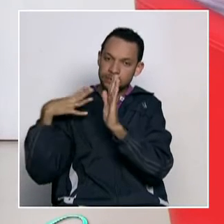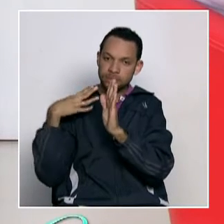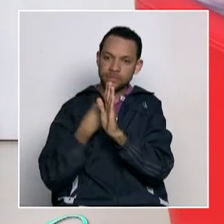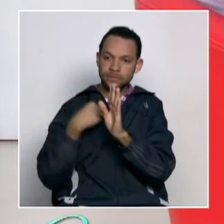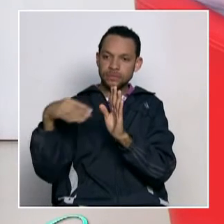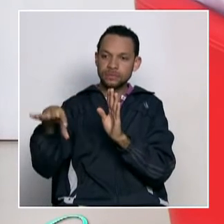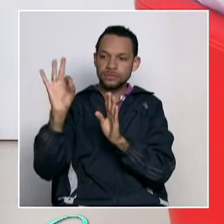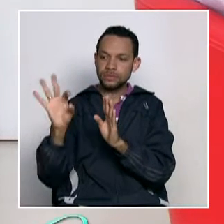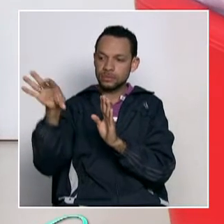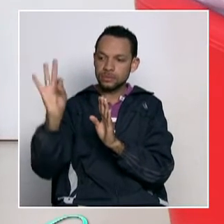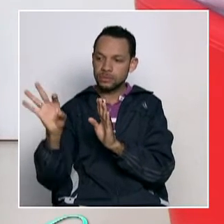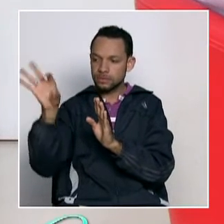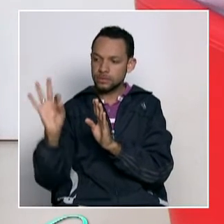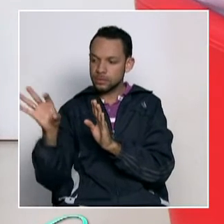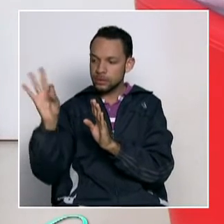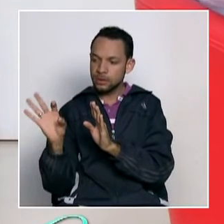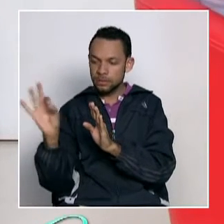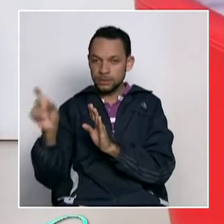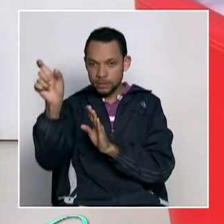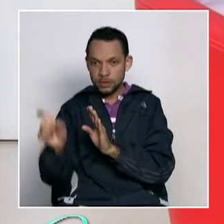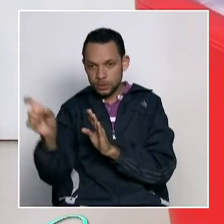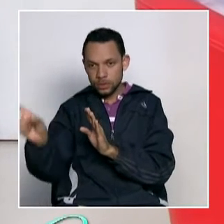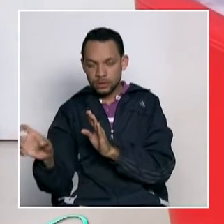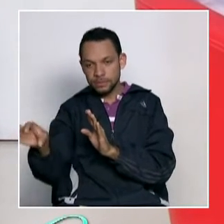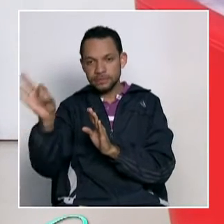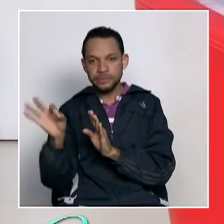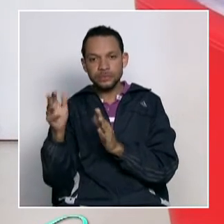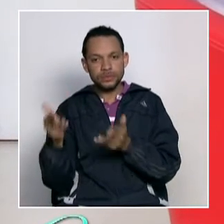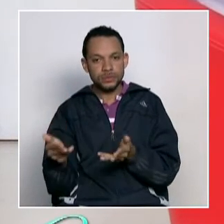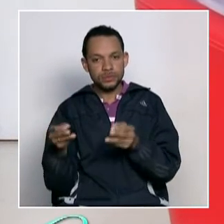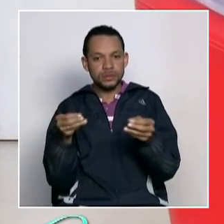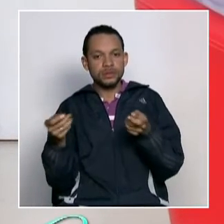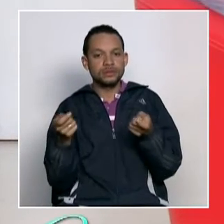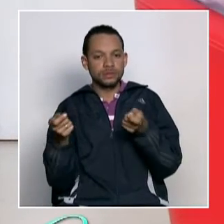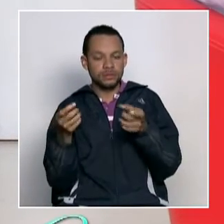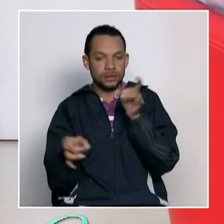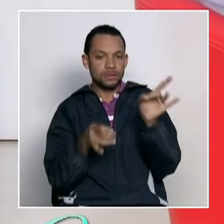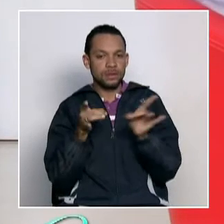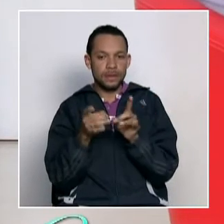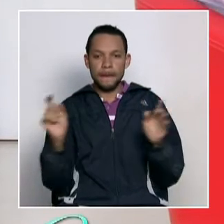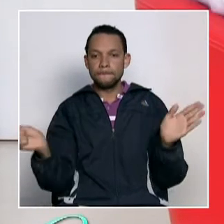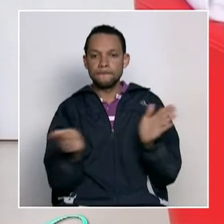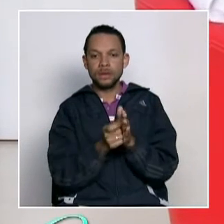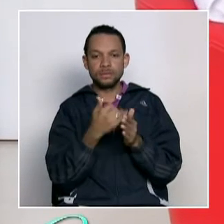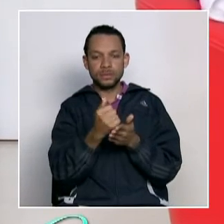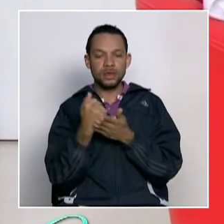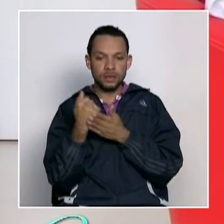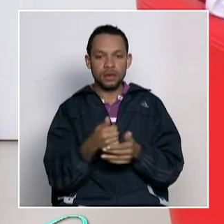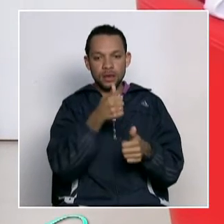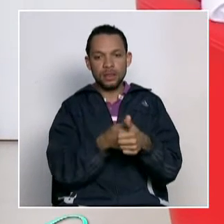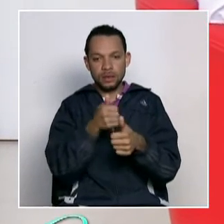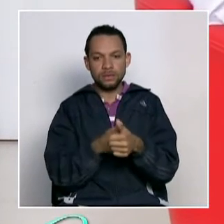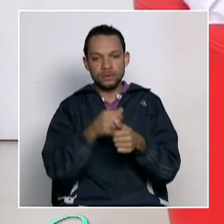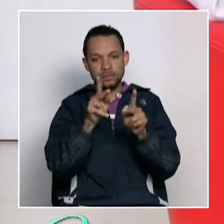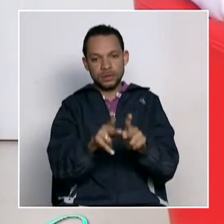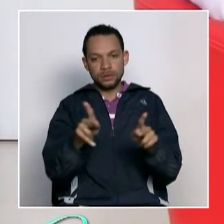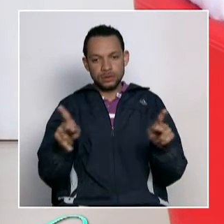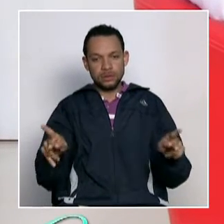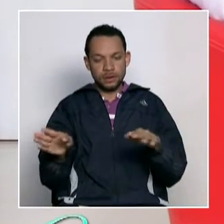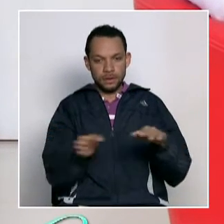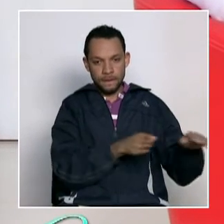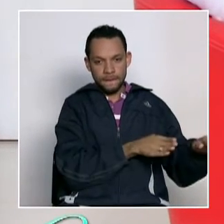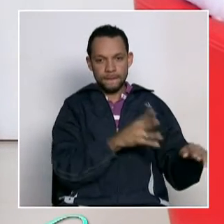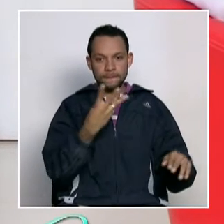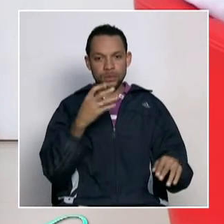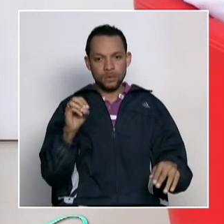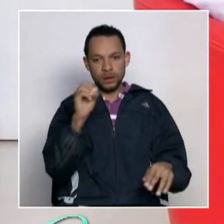el medicamento indicado para cada paciente, precisamente teniendo que, como principio, la individualidad. Tenemos una paciente